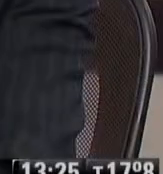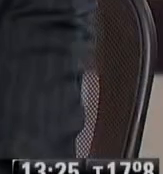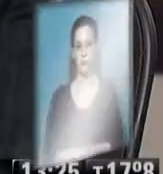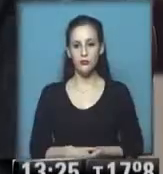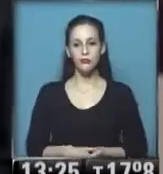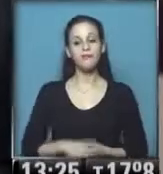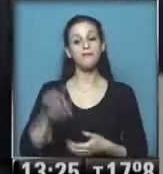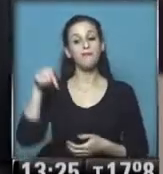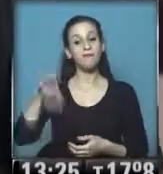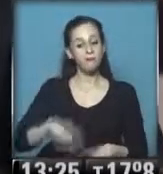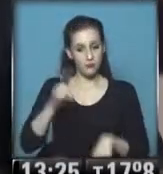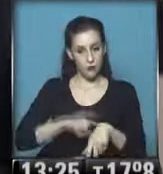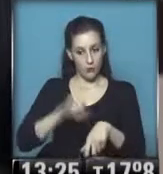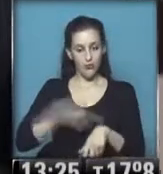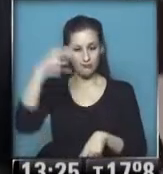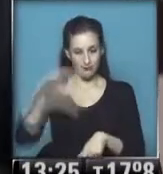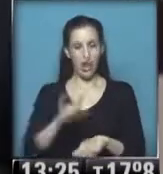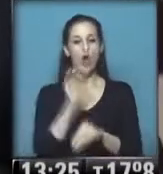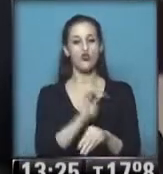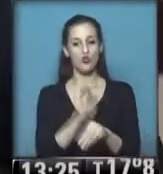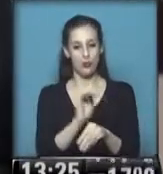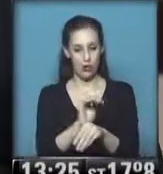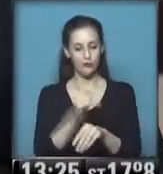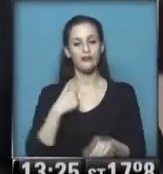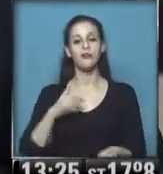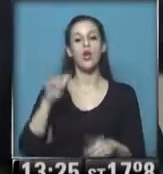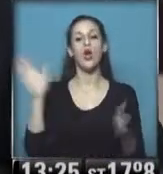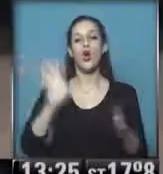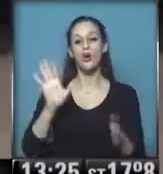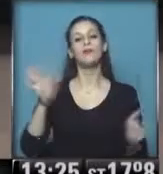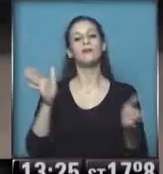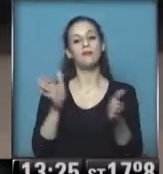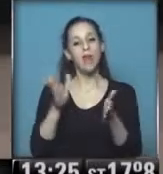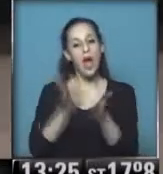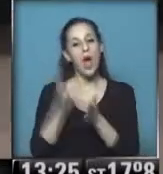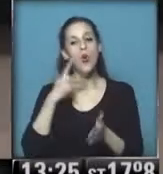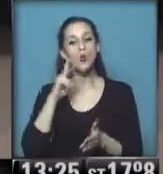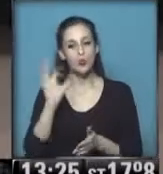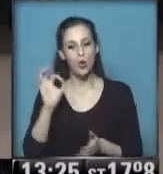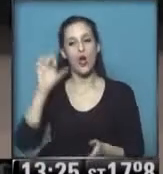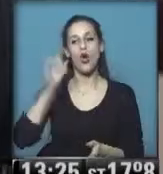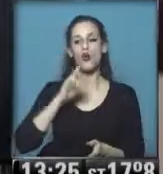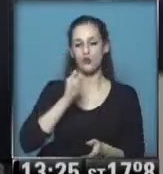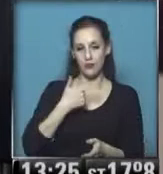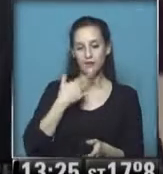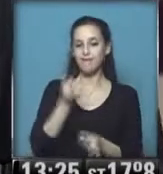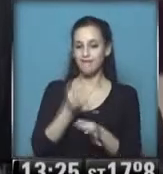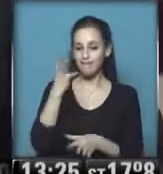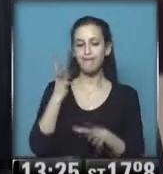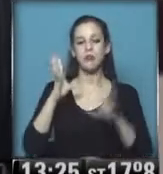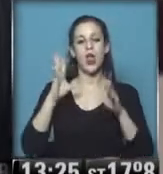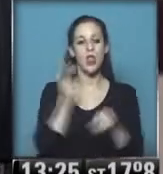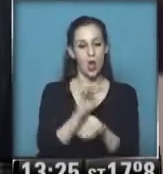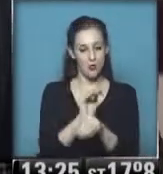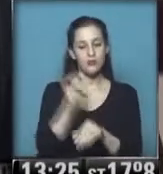atención ya estamos en el espacio de los consumidores por eso saludamos a Augusto Costa secretario de comercio Hola Augusto Cómo estás bienvenido Bueno vamos a hablar del